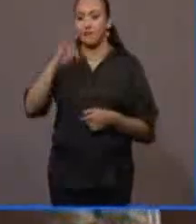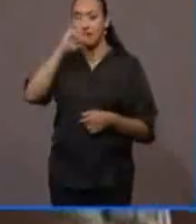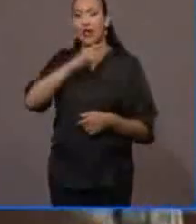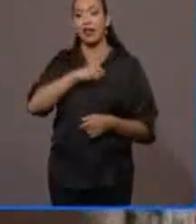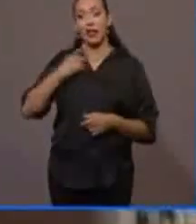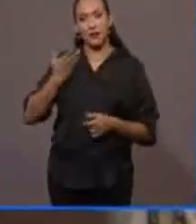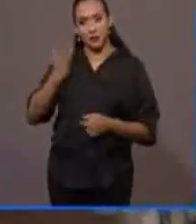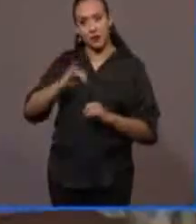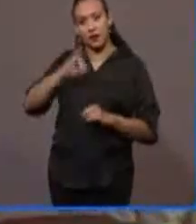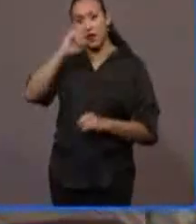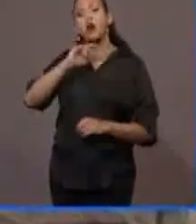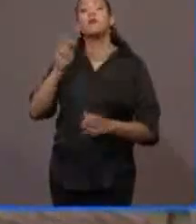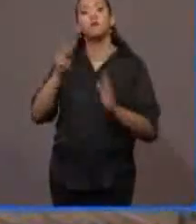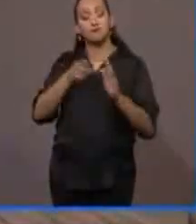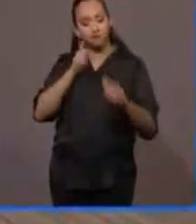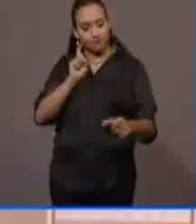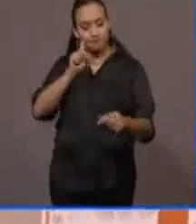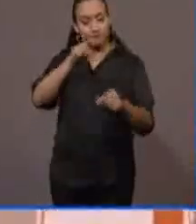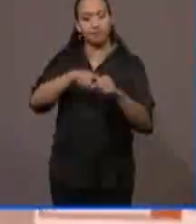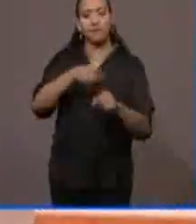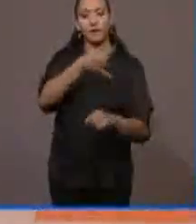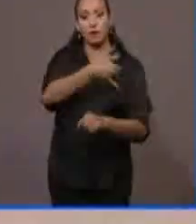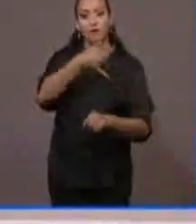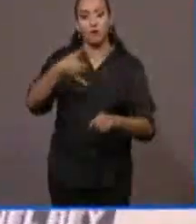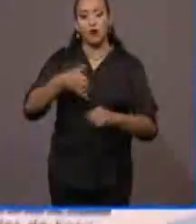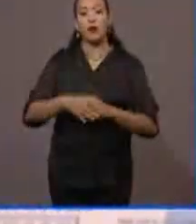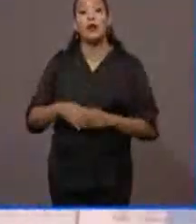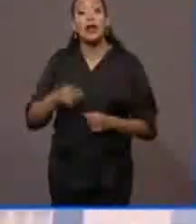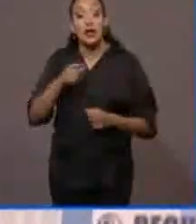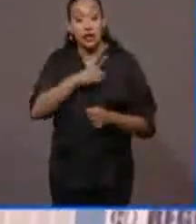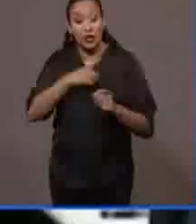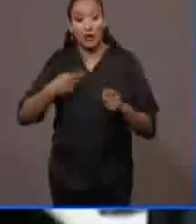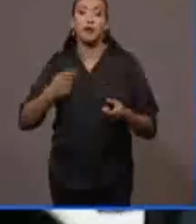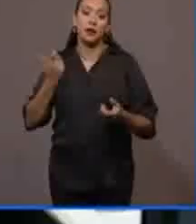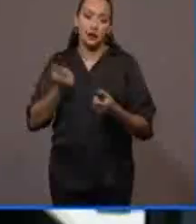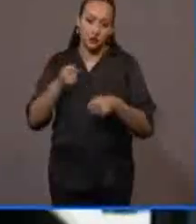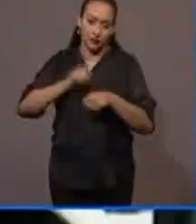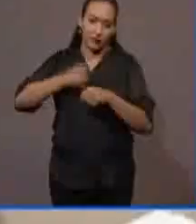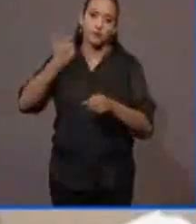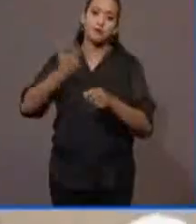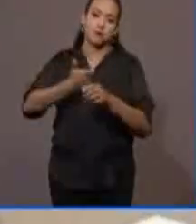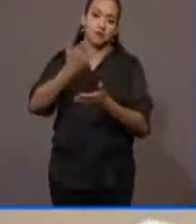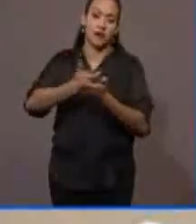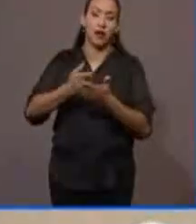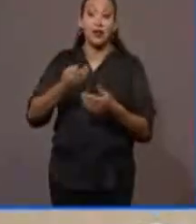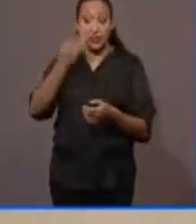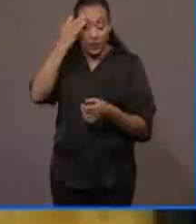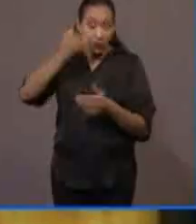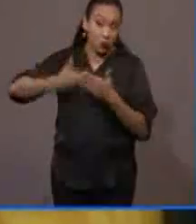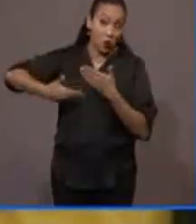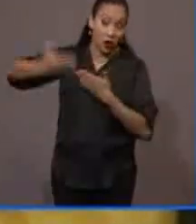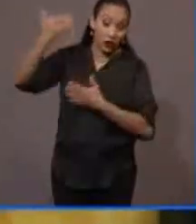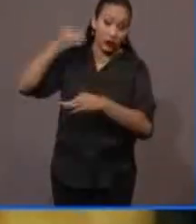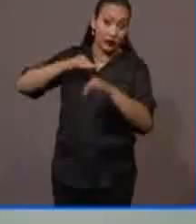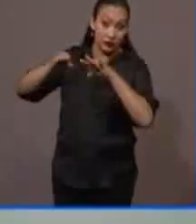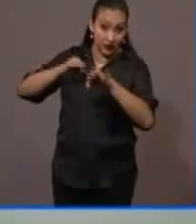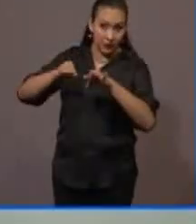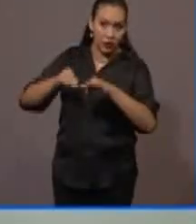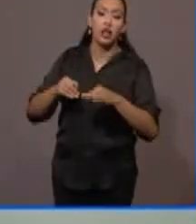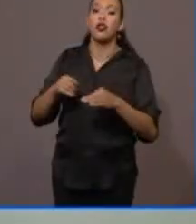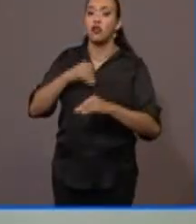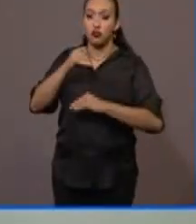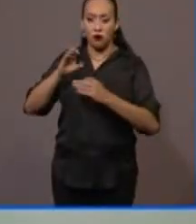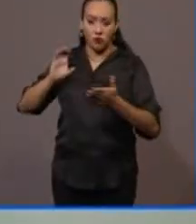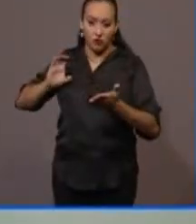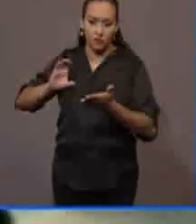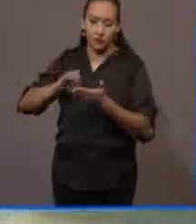patrón a que inscriba al trabajador y entere las aportaciones respectivas por el tiempo que duró esta relación. De